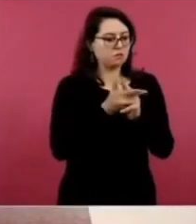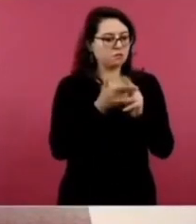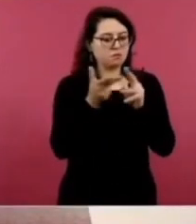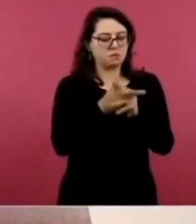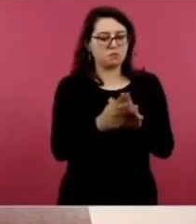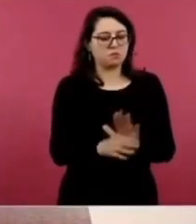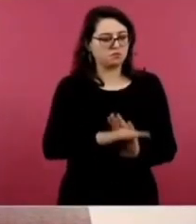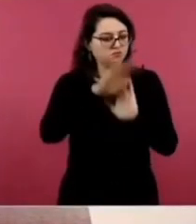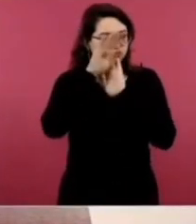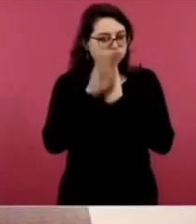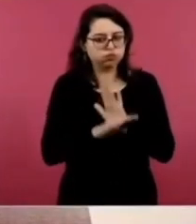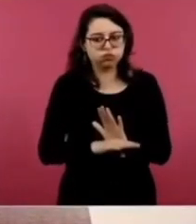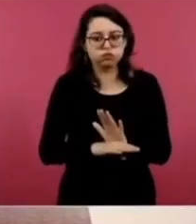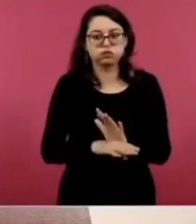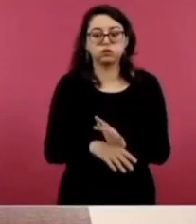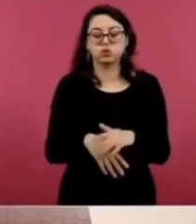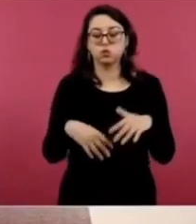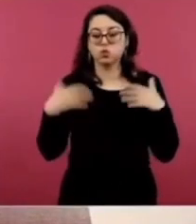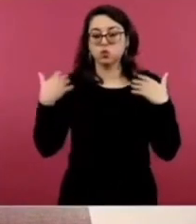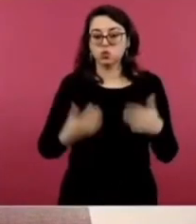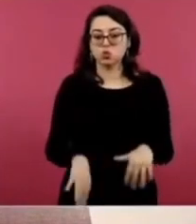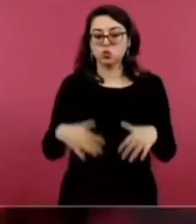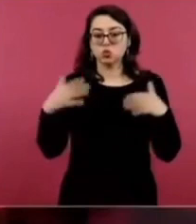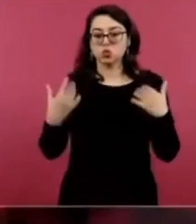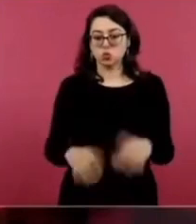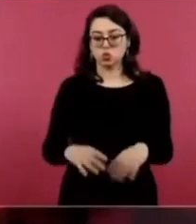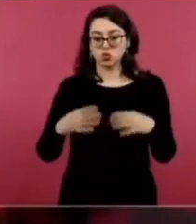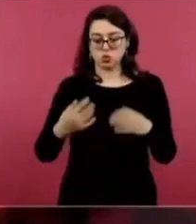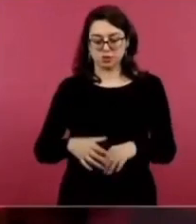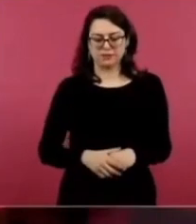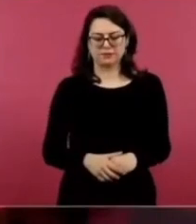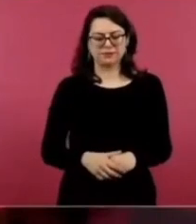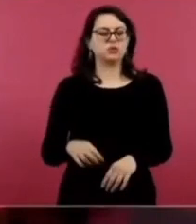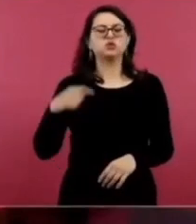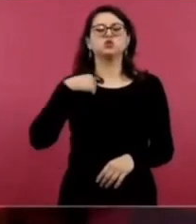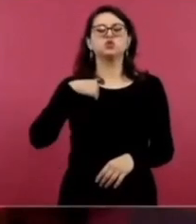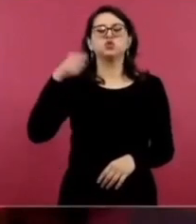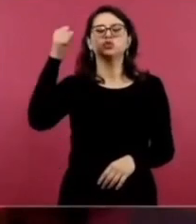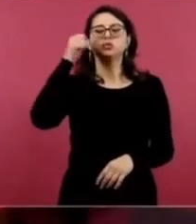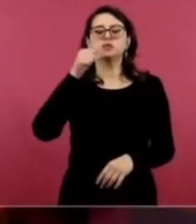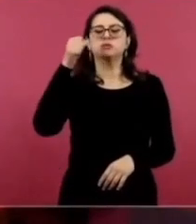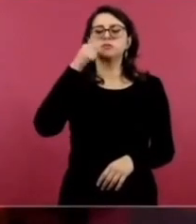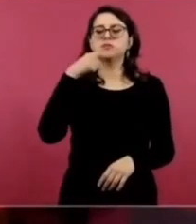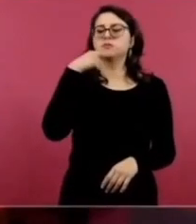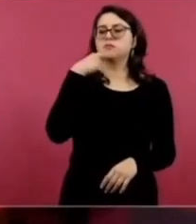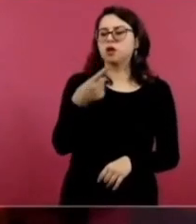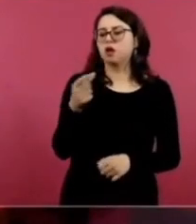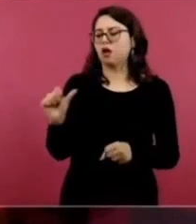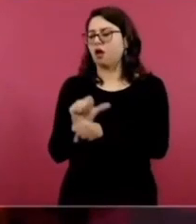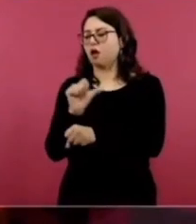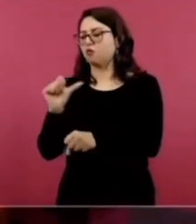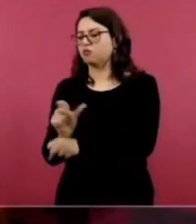Hablo de estos 2 delitos porque son los que tienen menos cifra negra